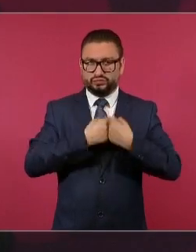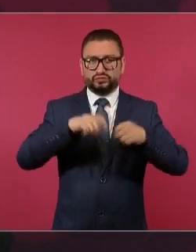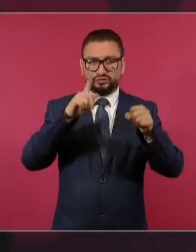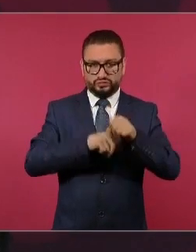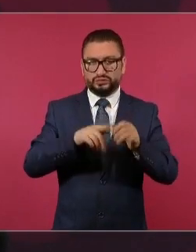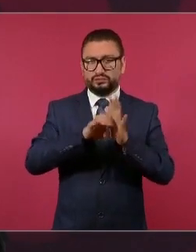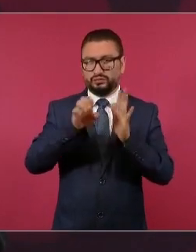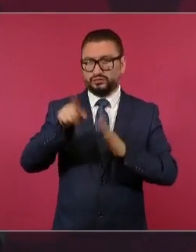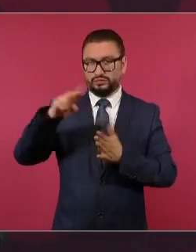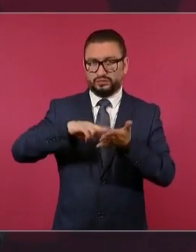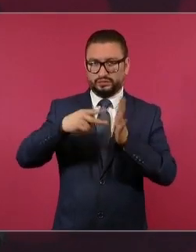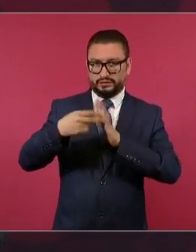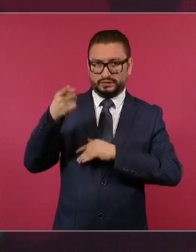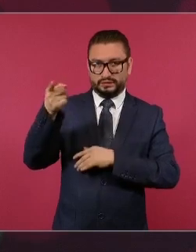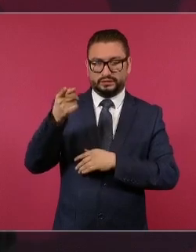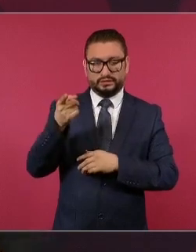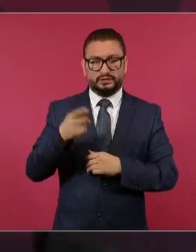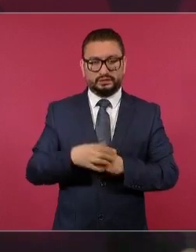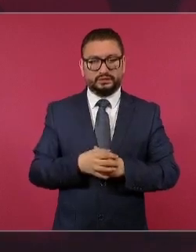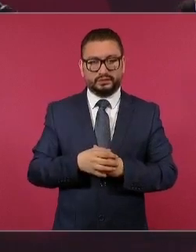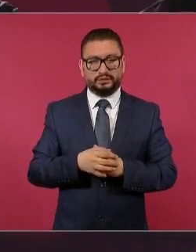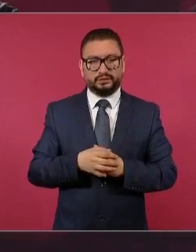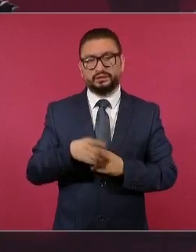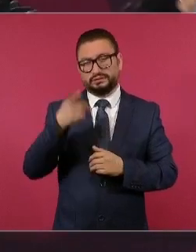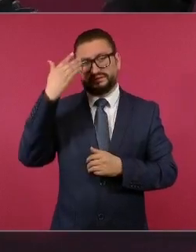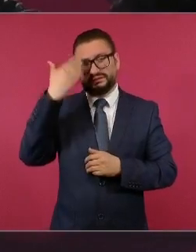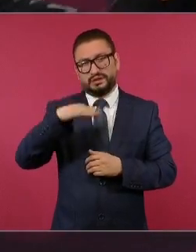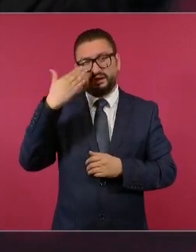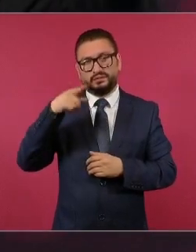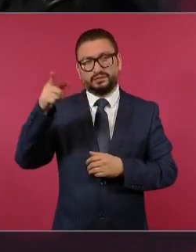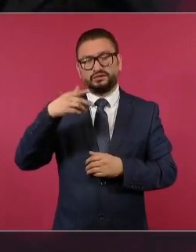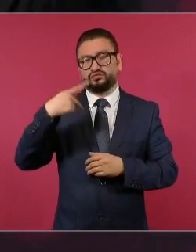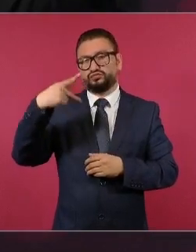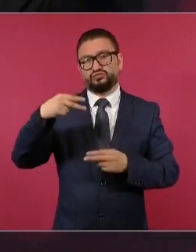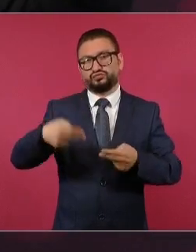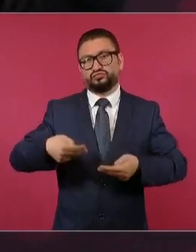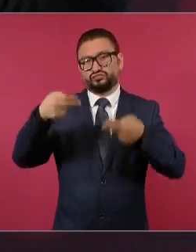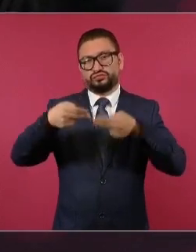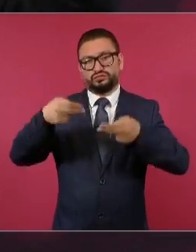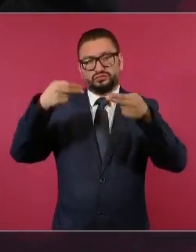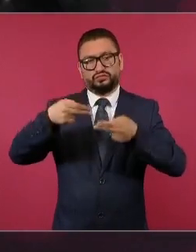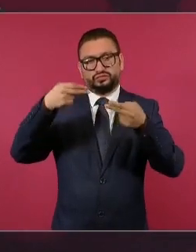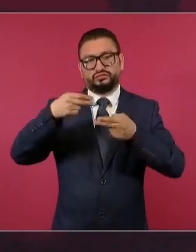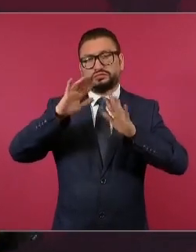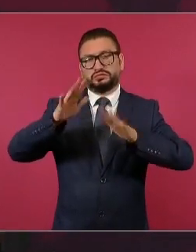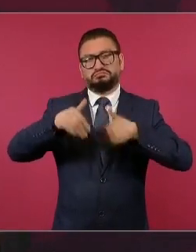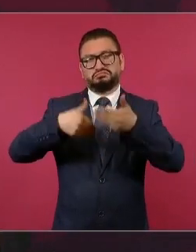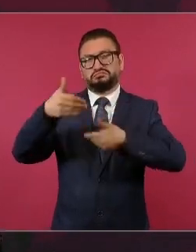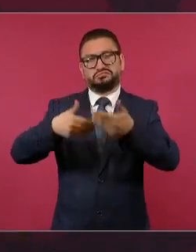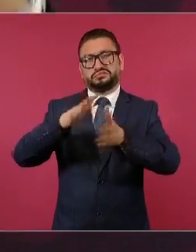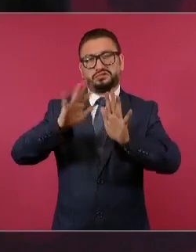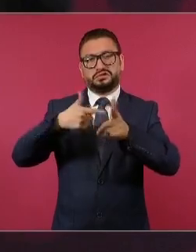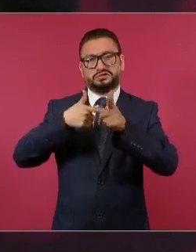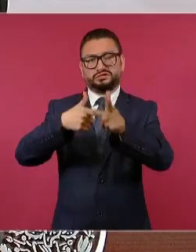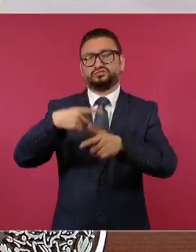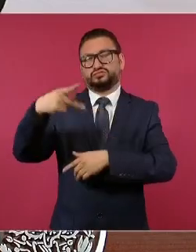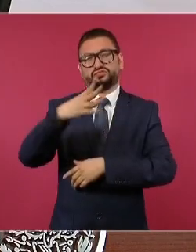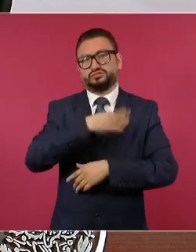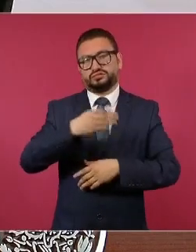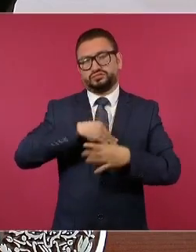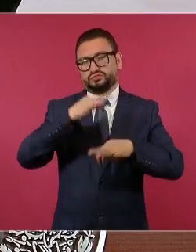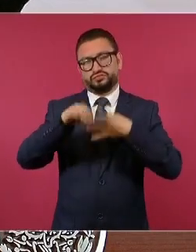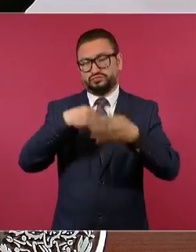ese ingeniero, y ya tiene pues su negocio caminando con sus hijos